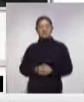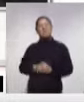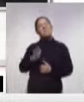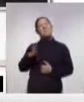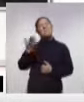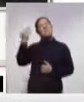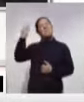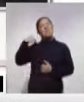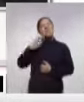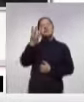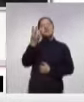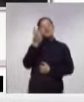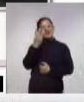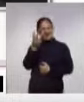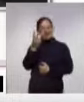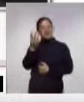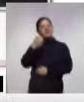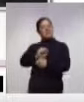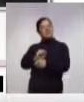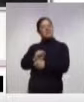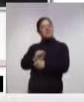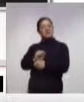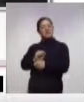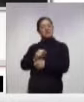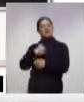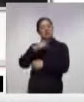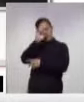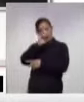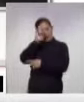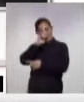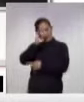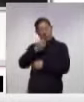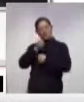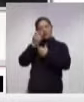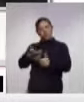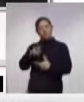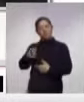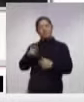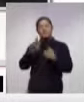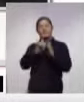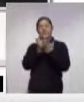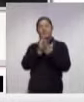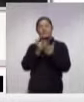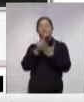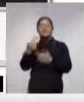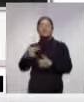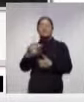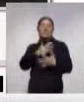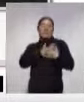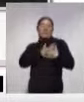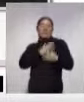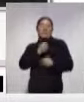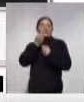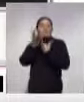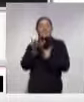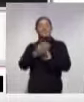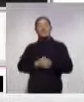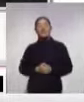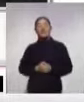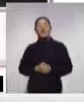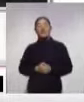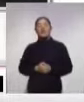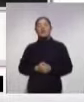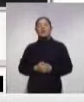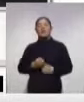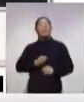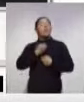como 3 semanas presentamos aquí, recomendábamos esta antología que se llama Poesía Amorosa, con todos los poemas